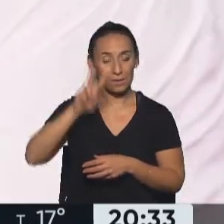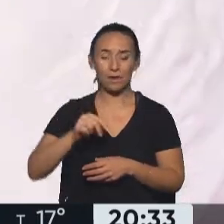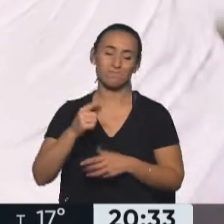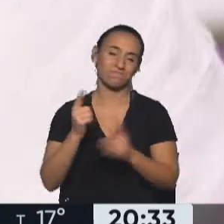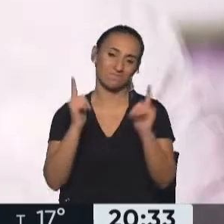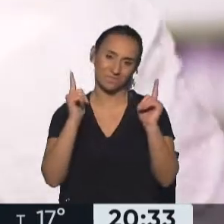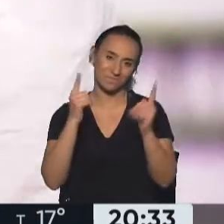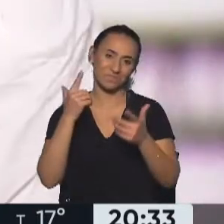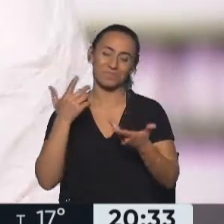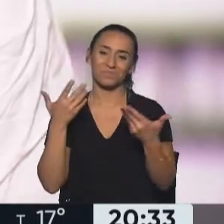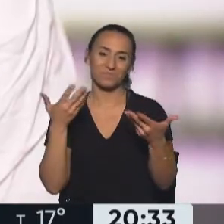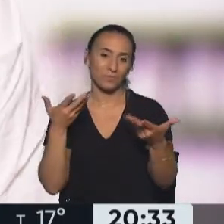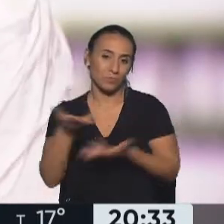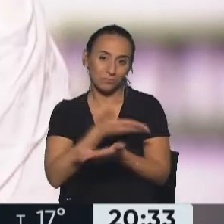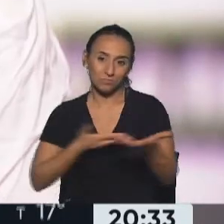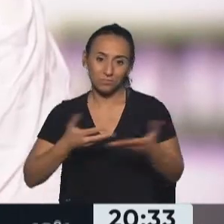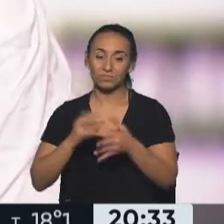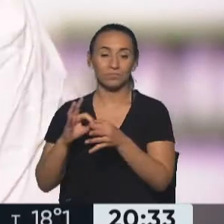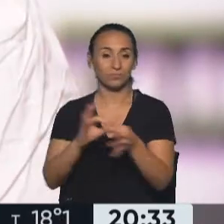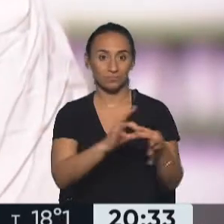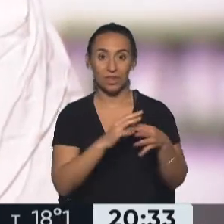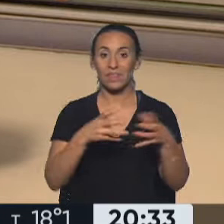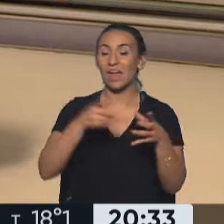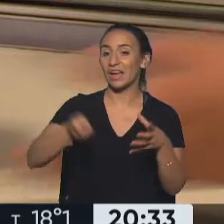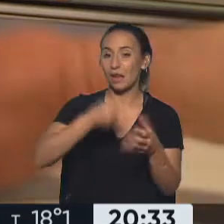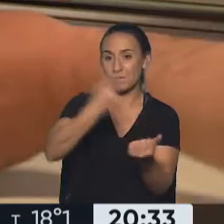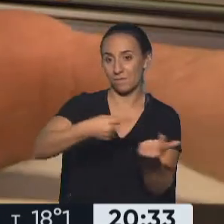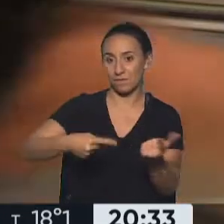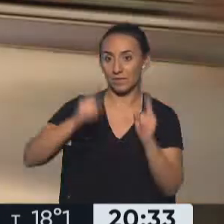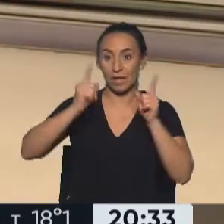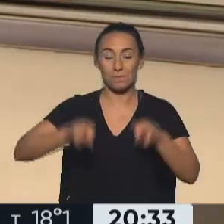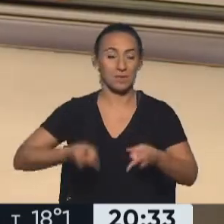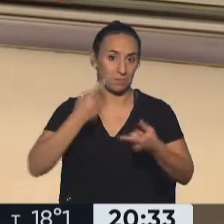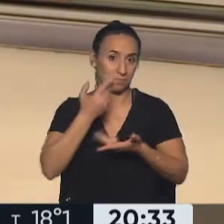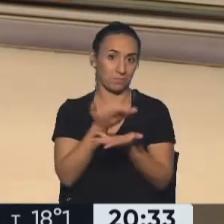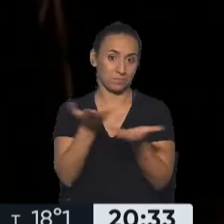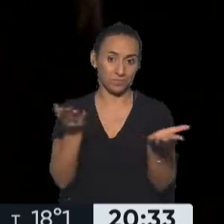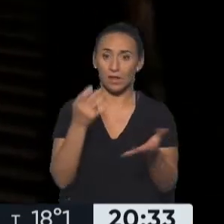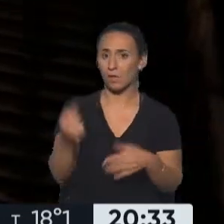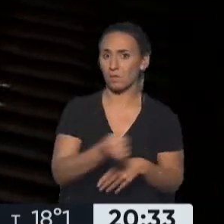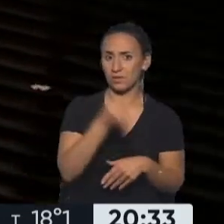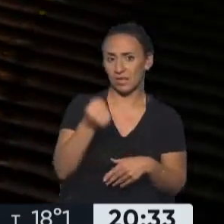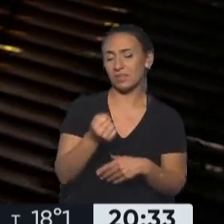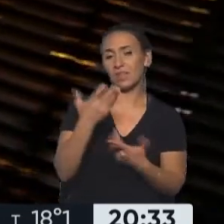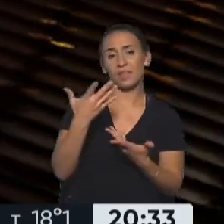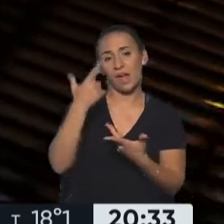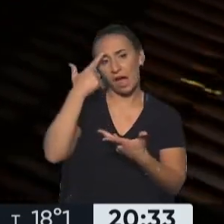distintas ramas de la actividad que conforman la organización gremial y resaltaron la importancia del convenio colectivo de trabajo